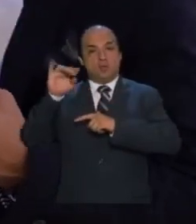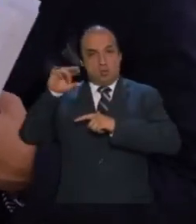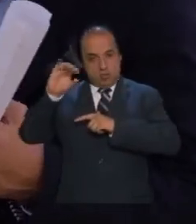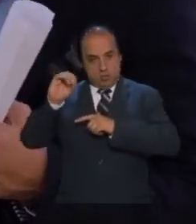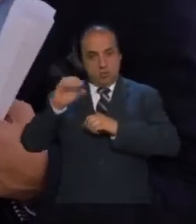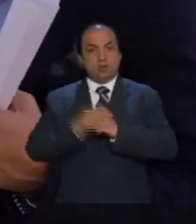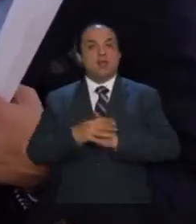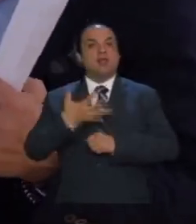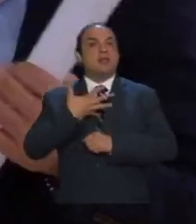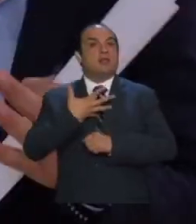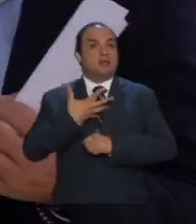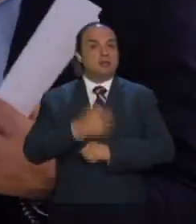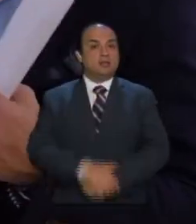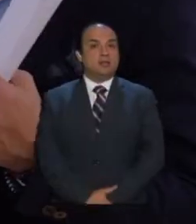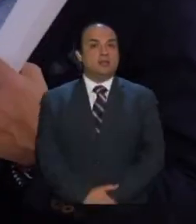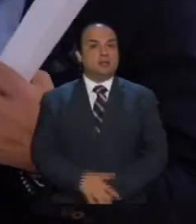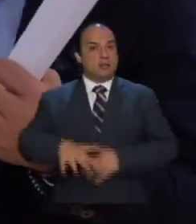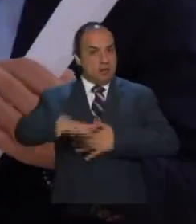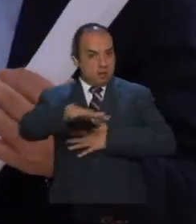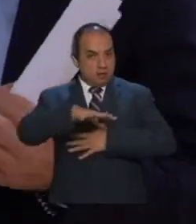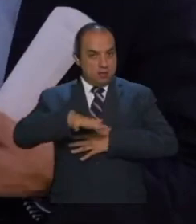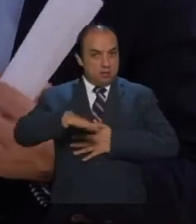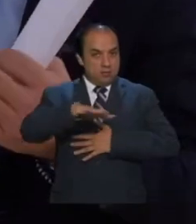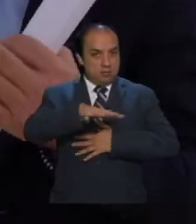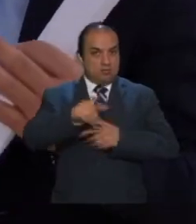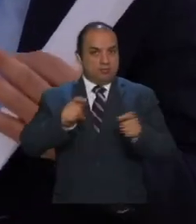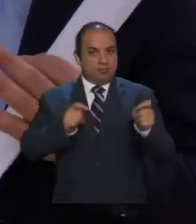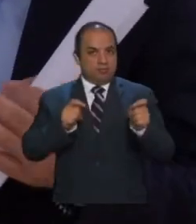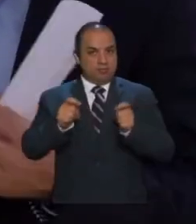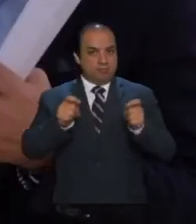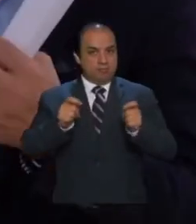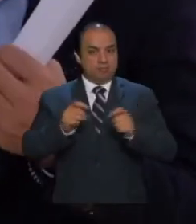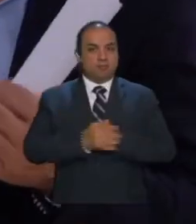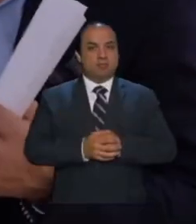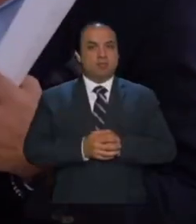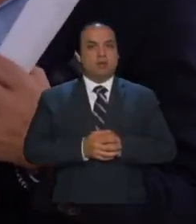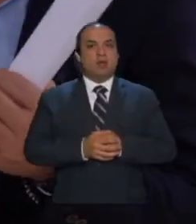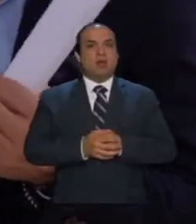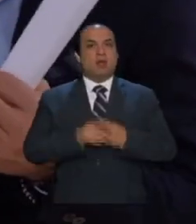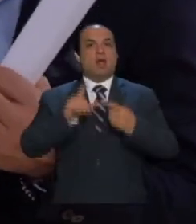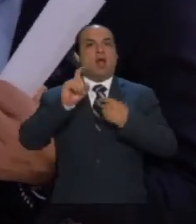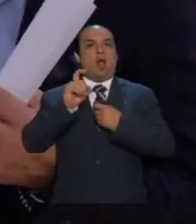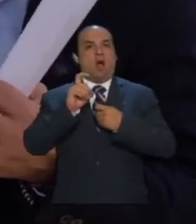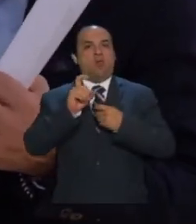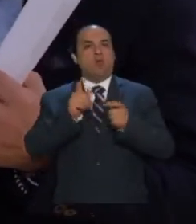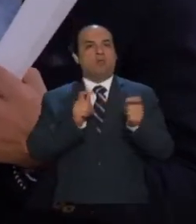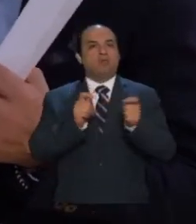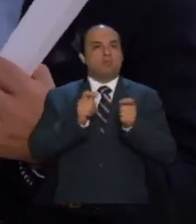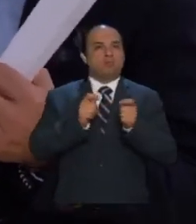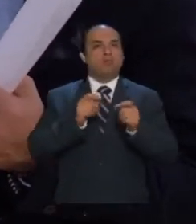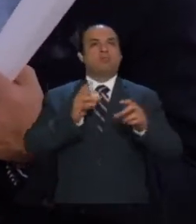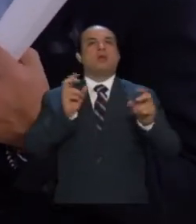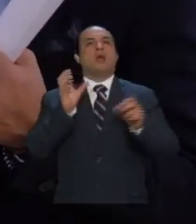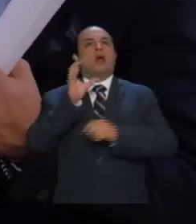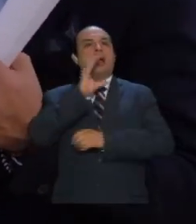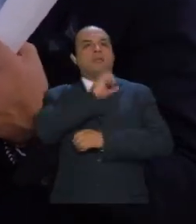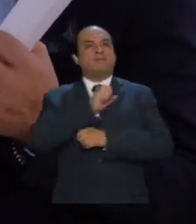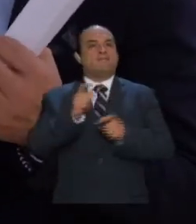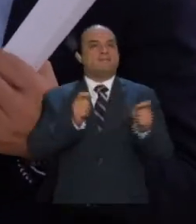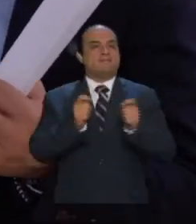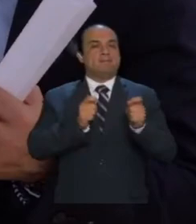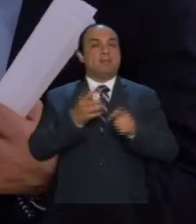bajo espacios controlados de humedad, de calor, porque es una cabina que